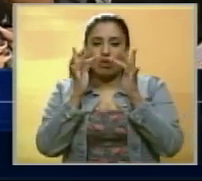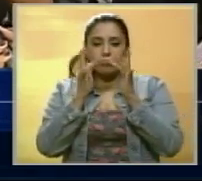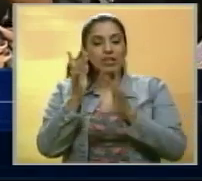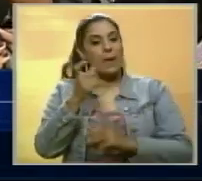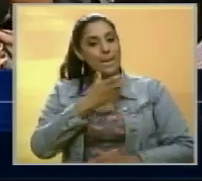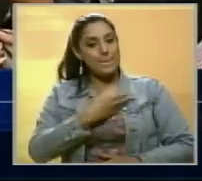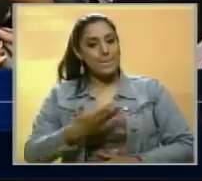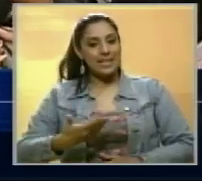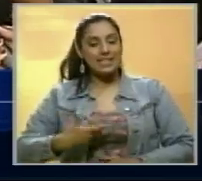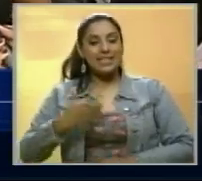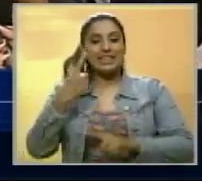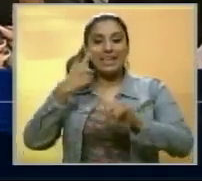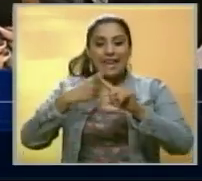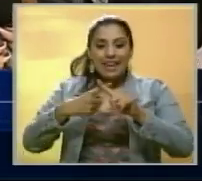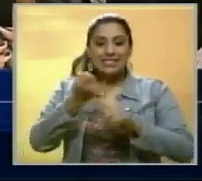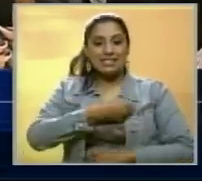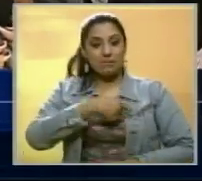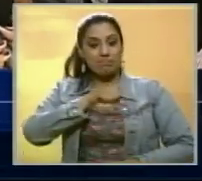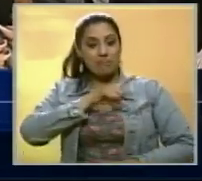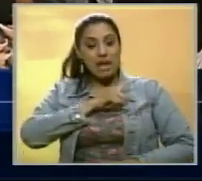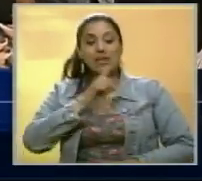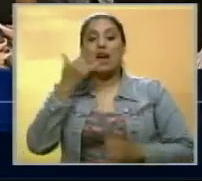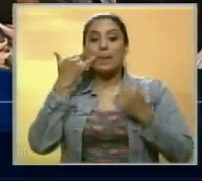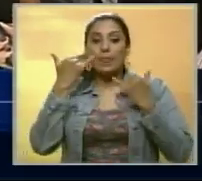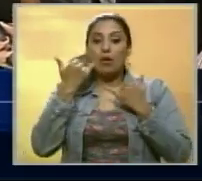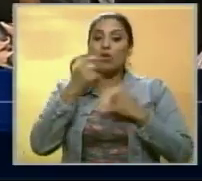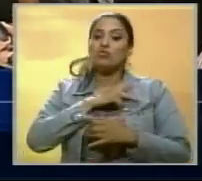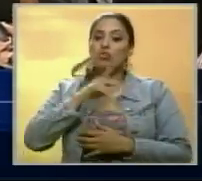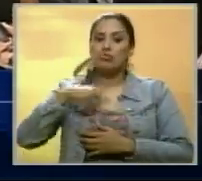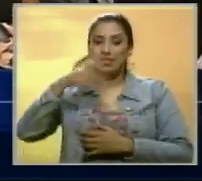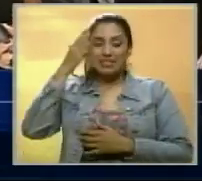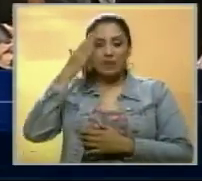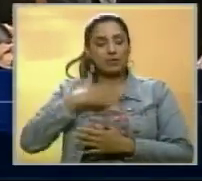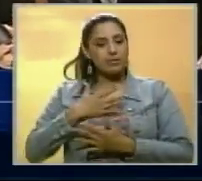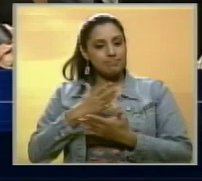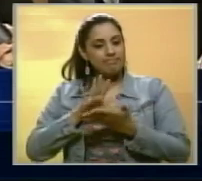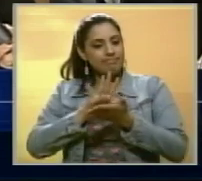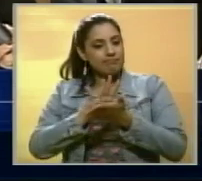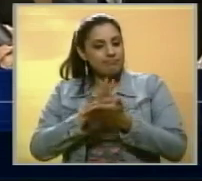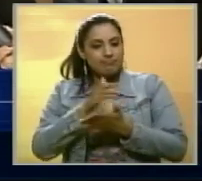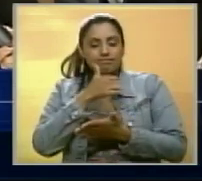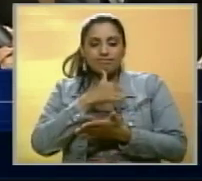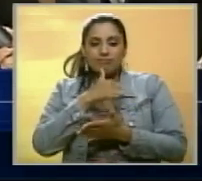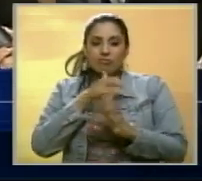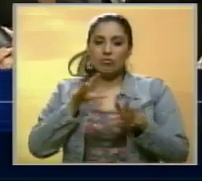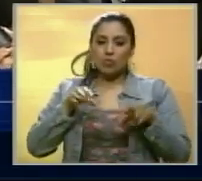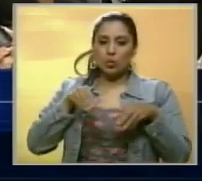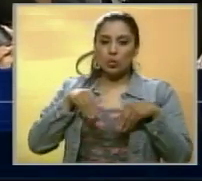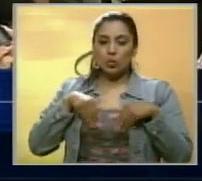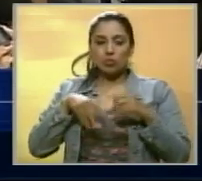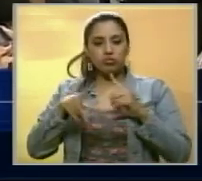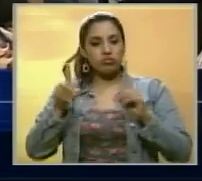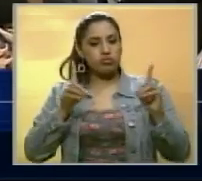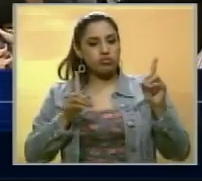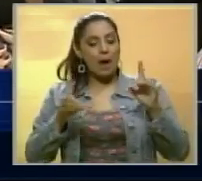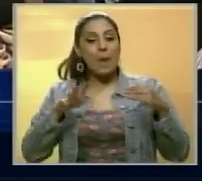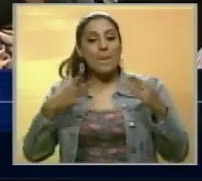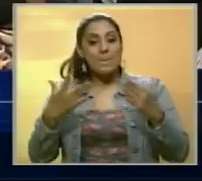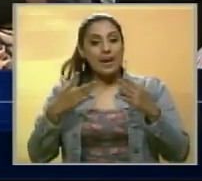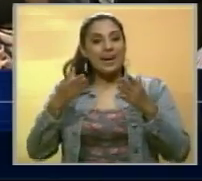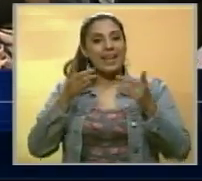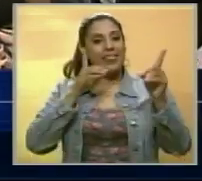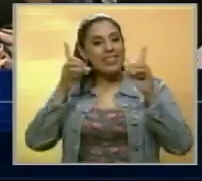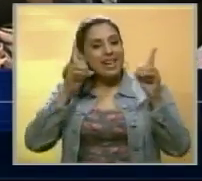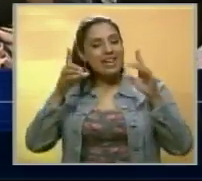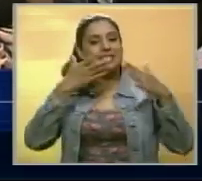el presidente Zapatero. Como ustedes saben, nosotros somos cautelosamente escépticos en relación a todas estas